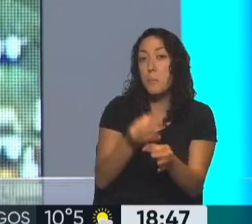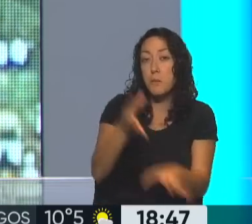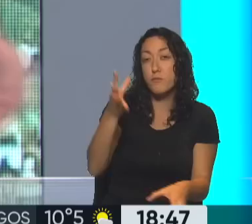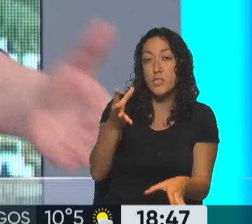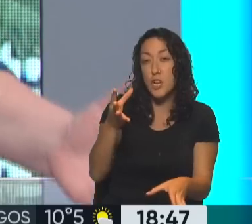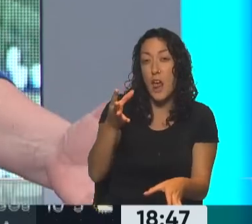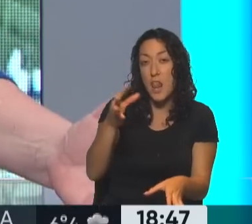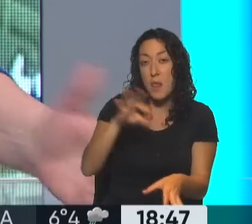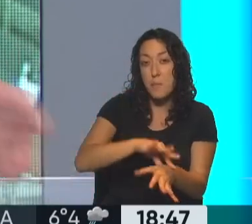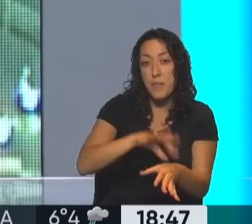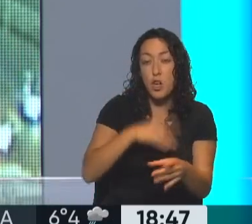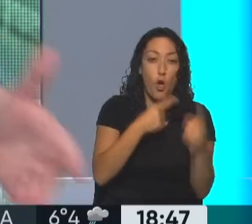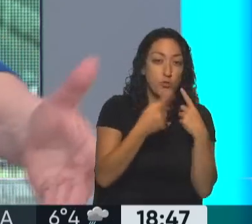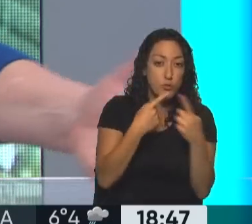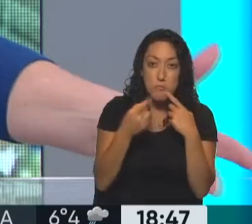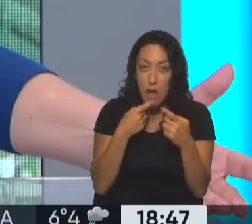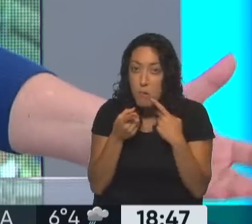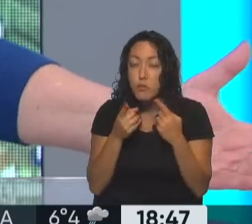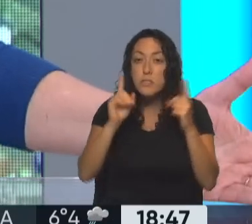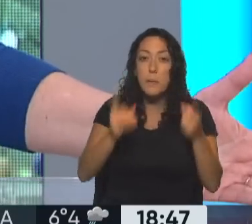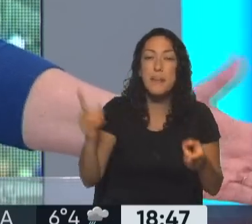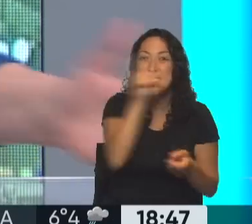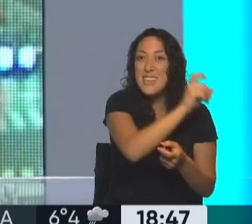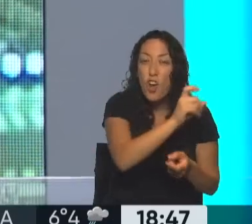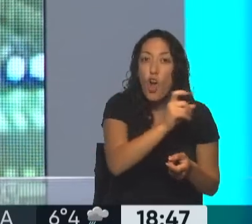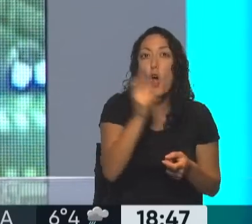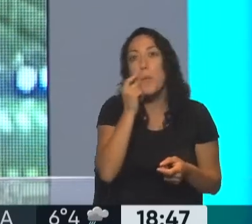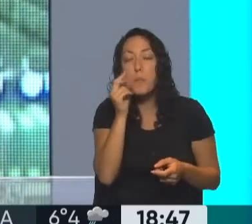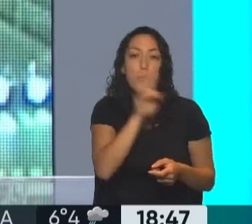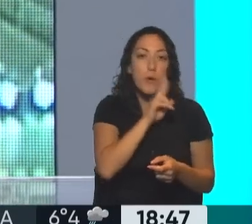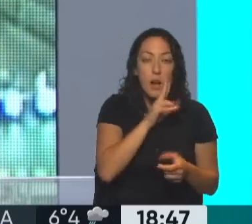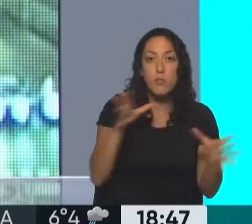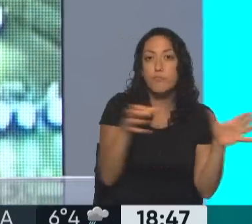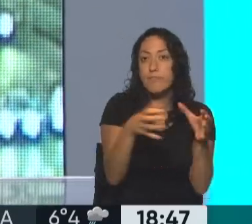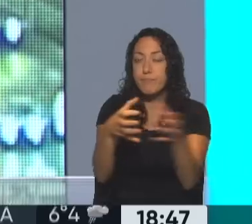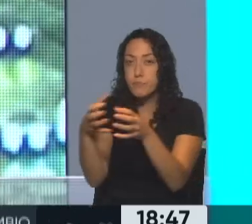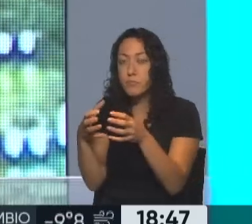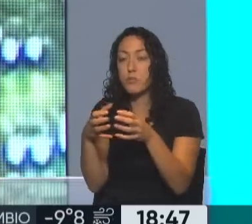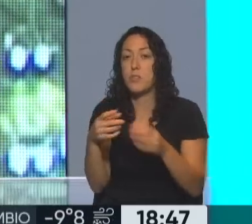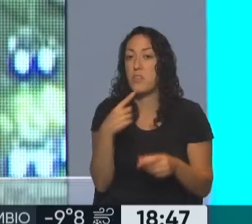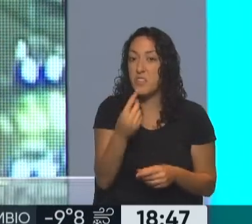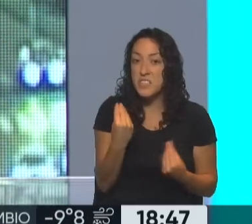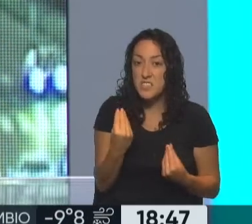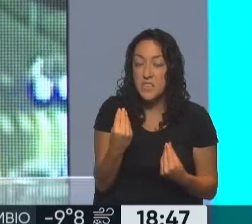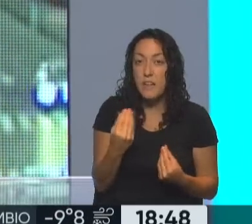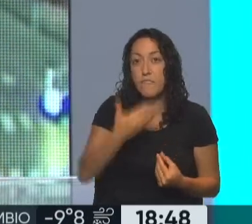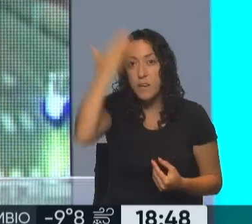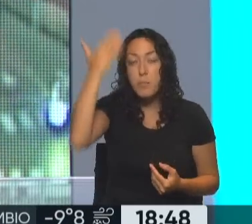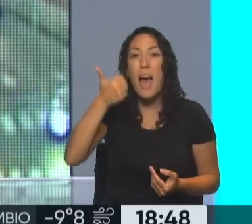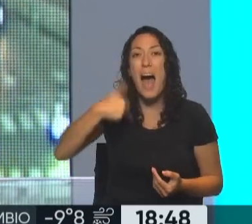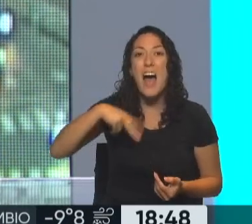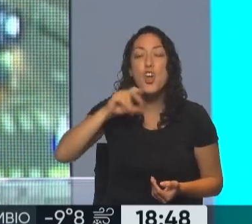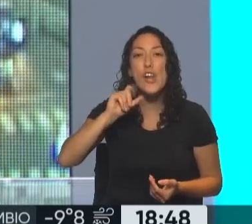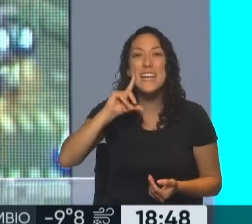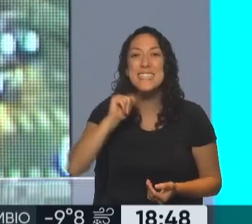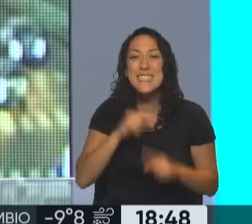consultado y a través de comunicados varios colegios de psicólogos y psicólogas han dicho que la anorexia, en el caso de que